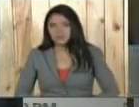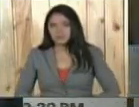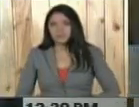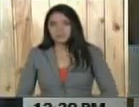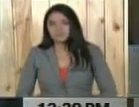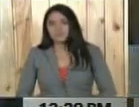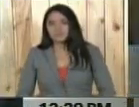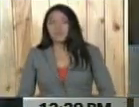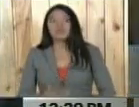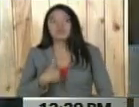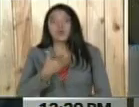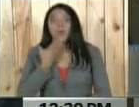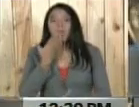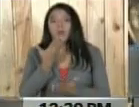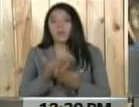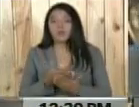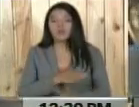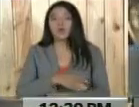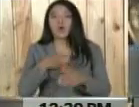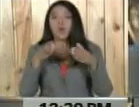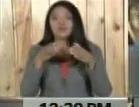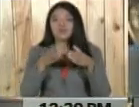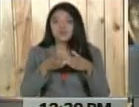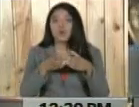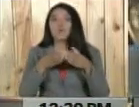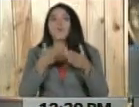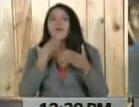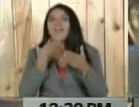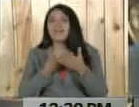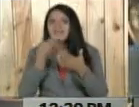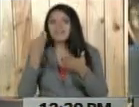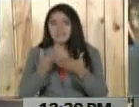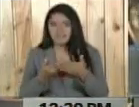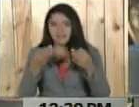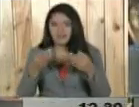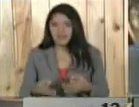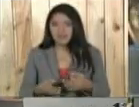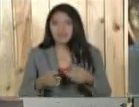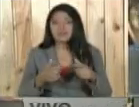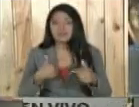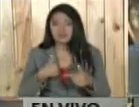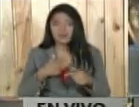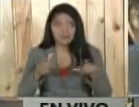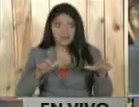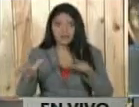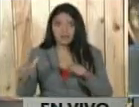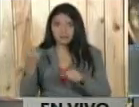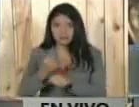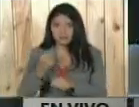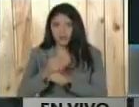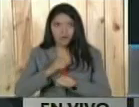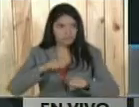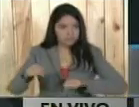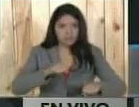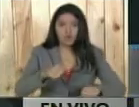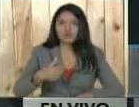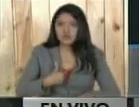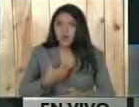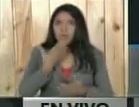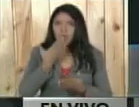Y yo he propuesto una comisión por la verdad, he propuesto, no, ya está activada. Yo